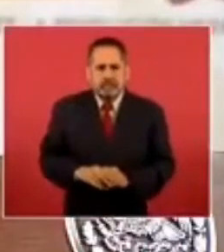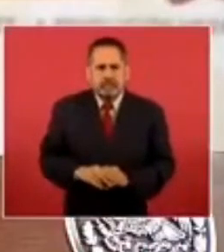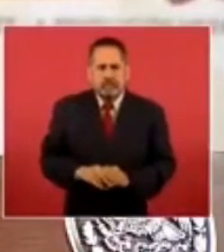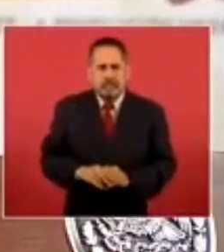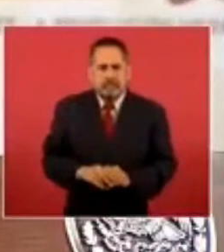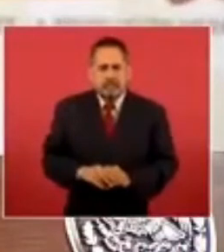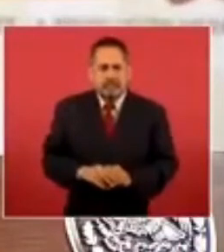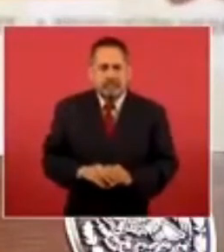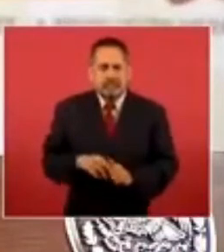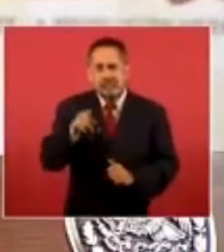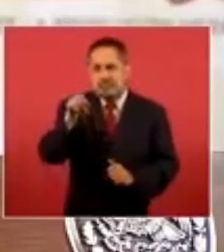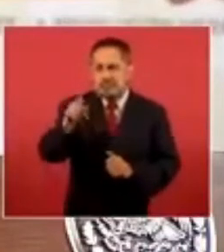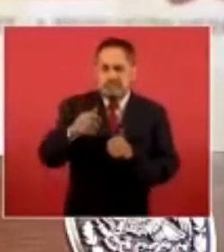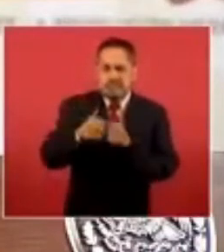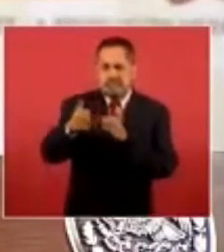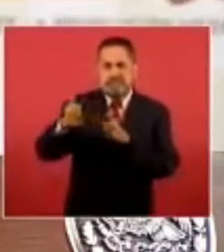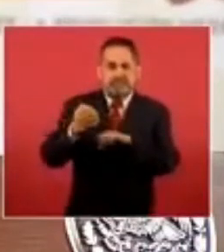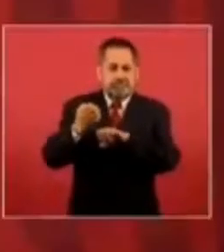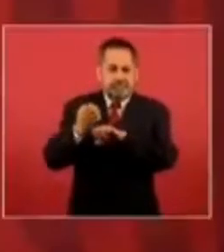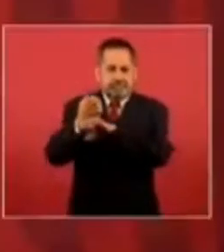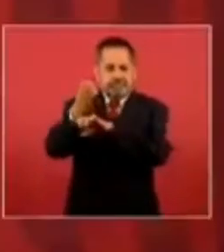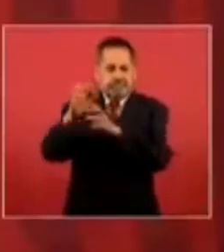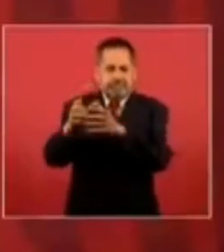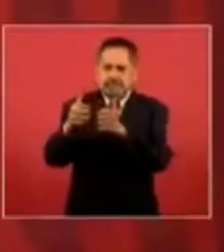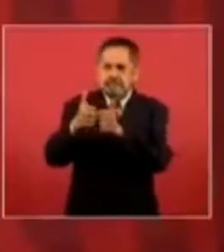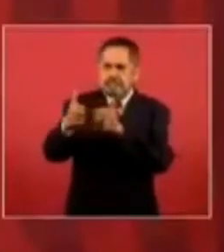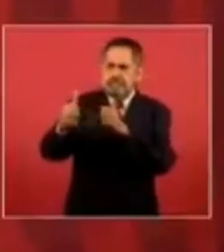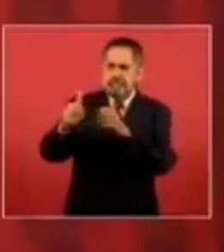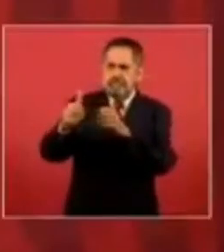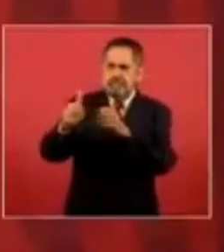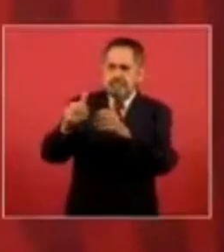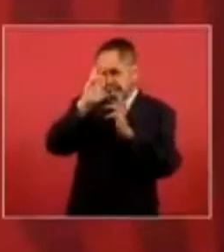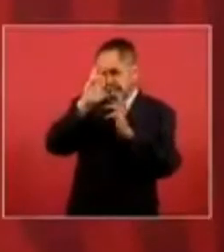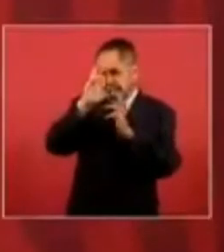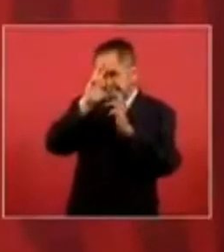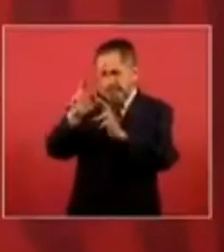qué es una entidad independiente soberana